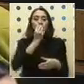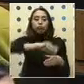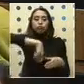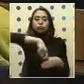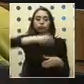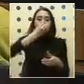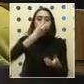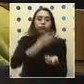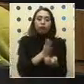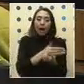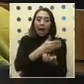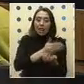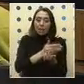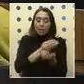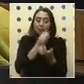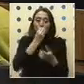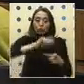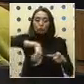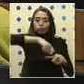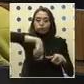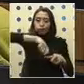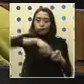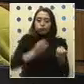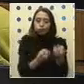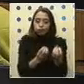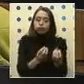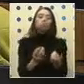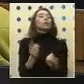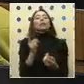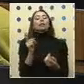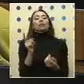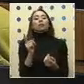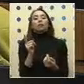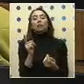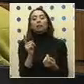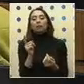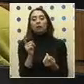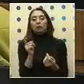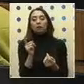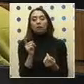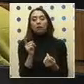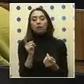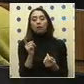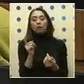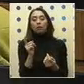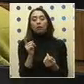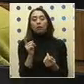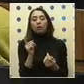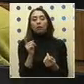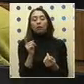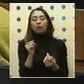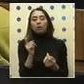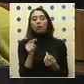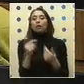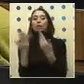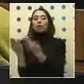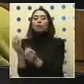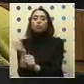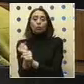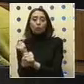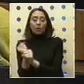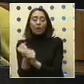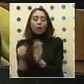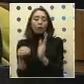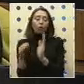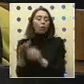alimentos, que preparan estos alimentos, que están en las condiciones, que mejoran las condiciones mínimas de su trabajo mucho más